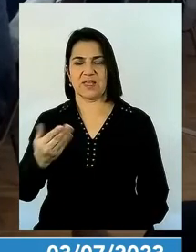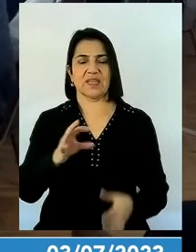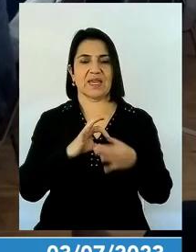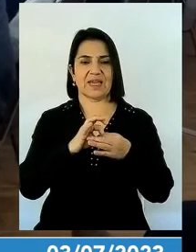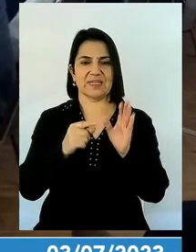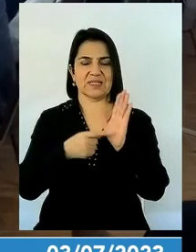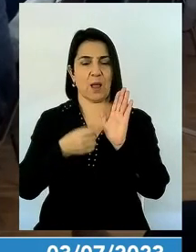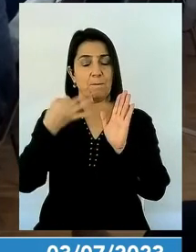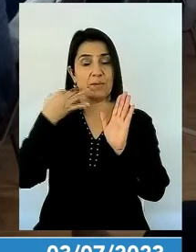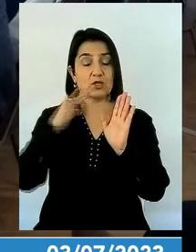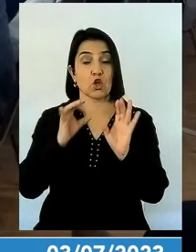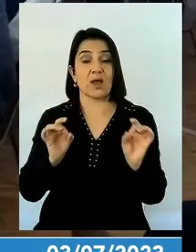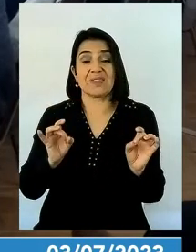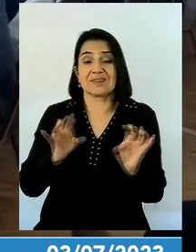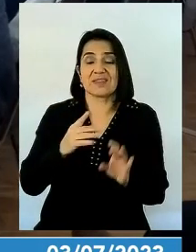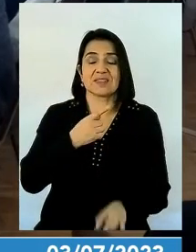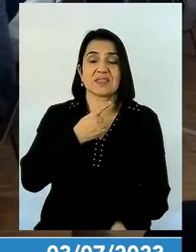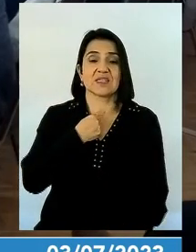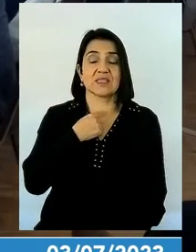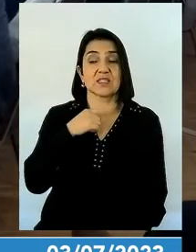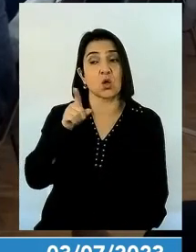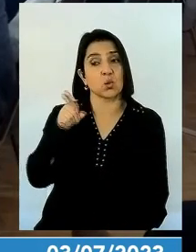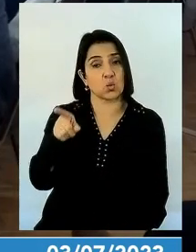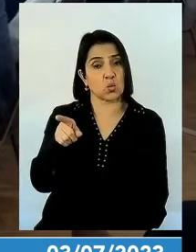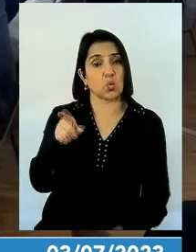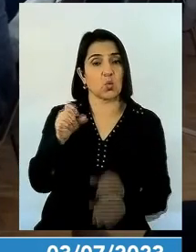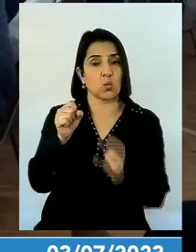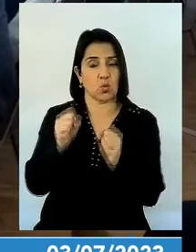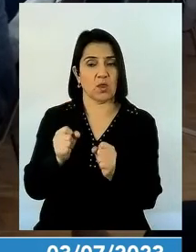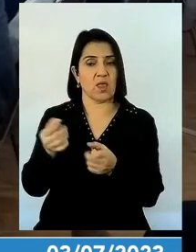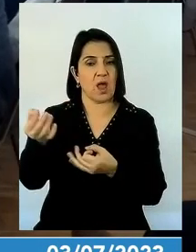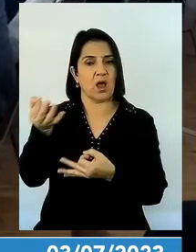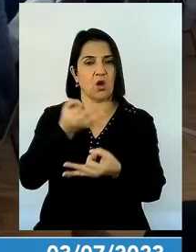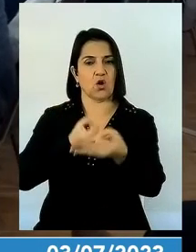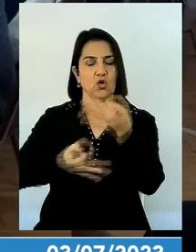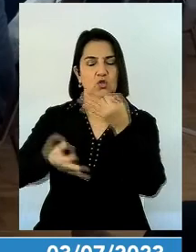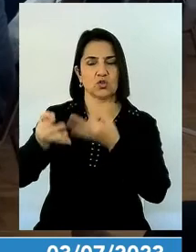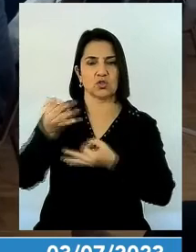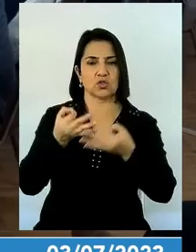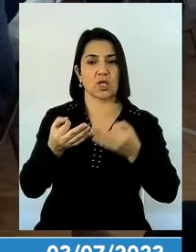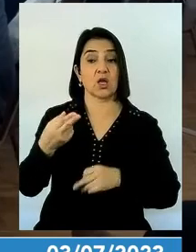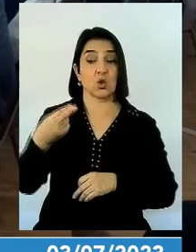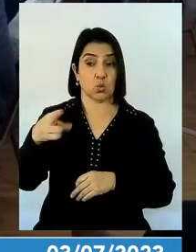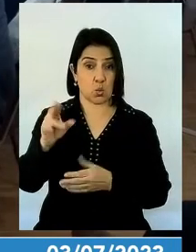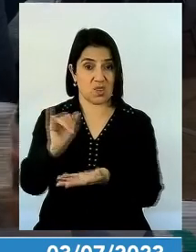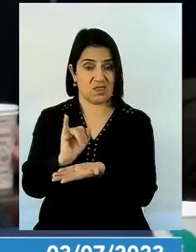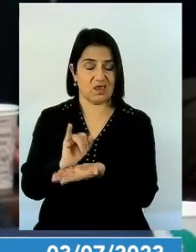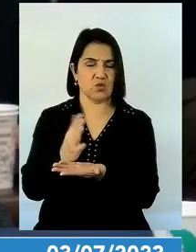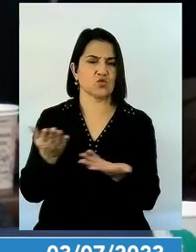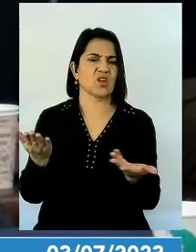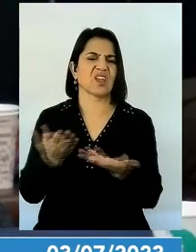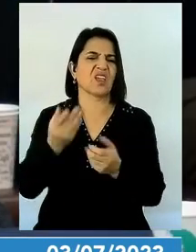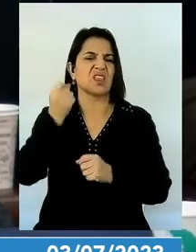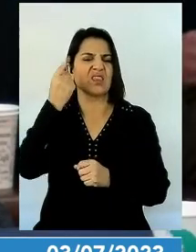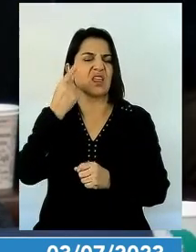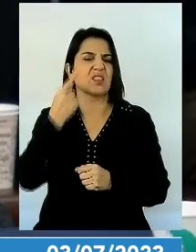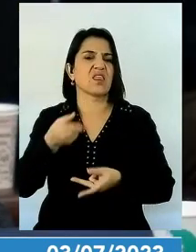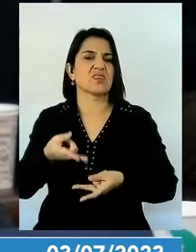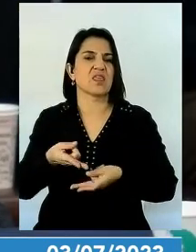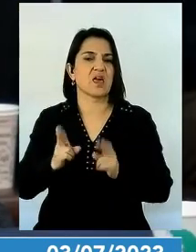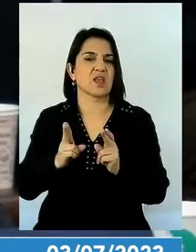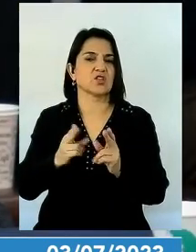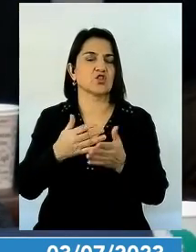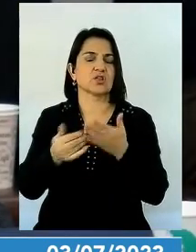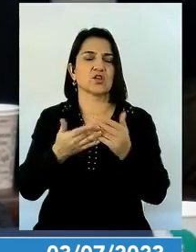Sería interesante que tú nos pudieras contar desde tu organización qué entienden por derechos de la naturaleza, porque en el